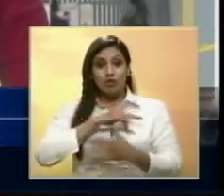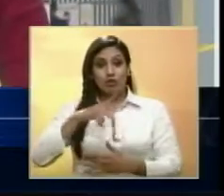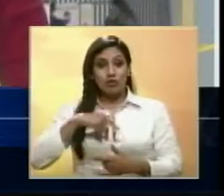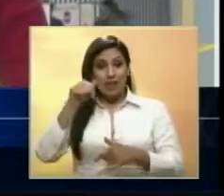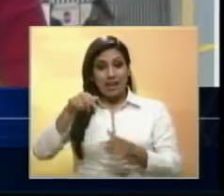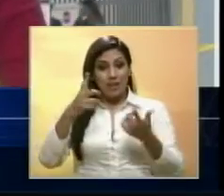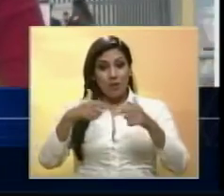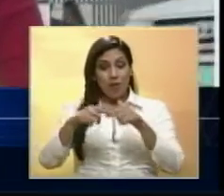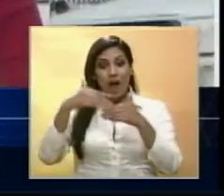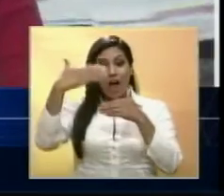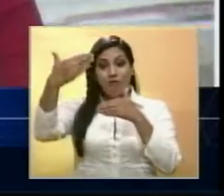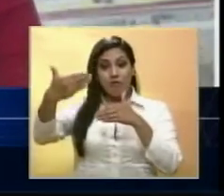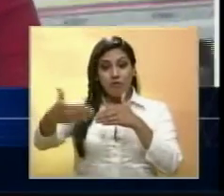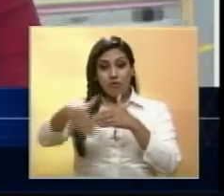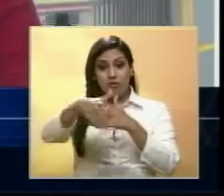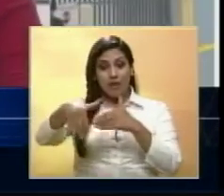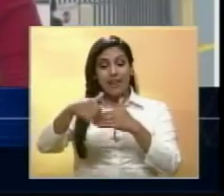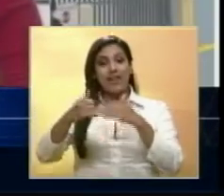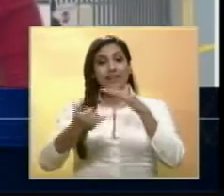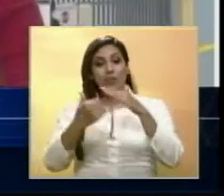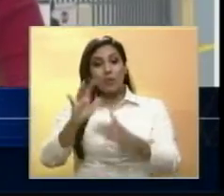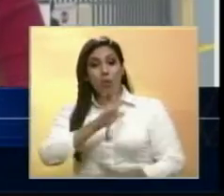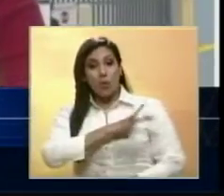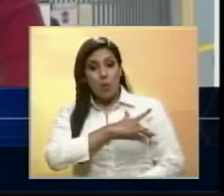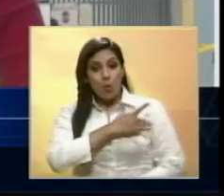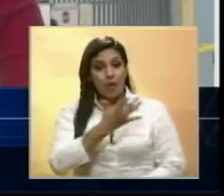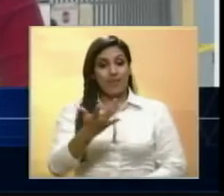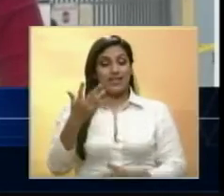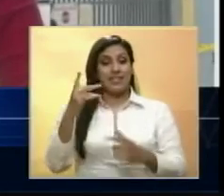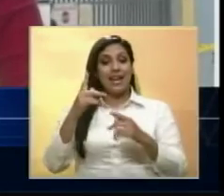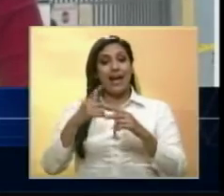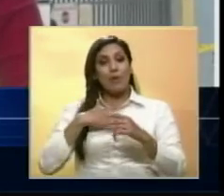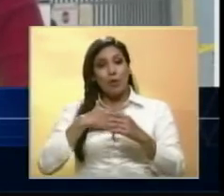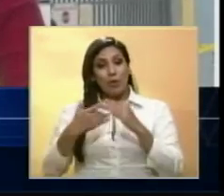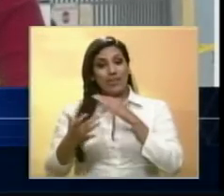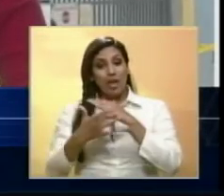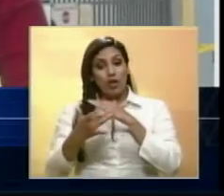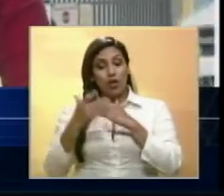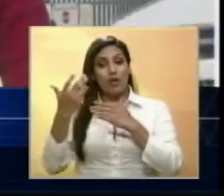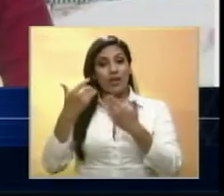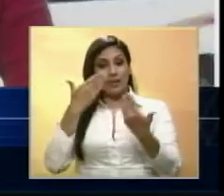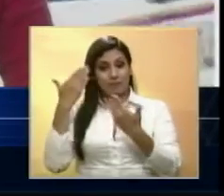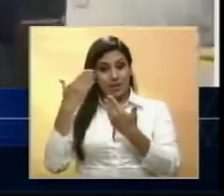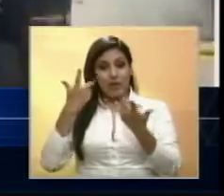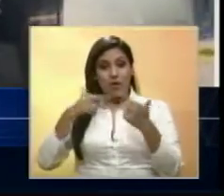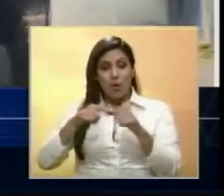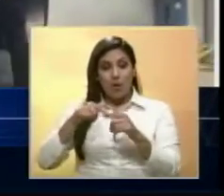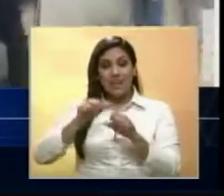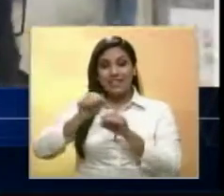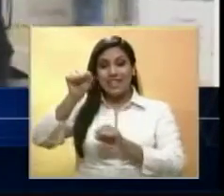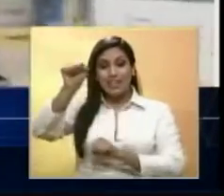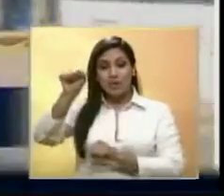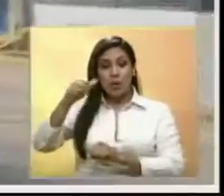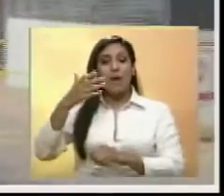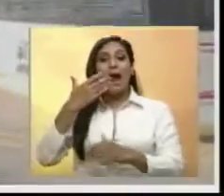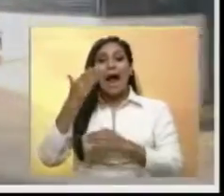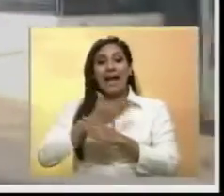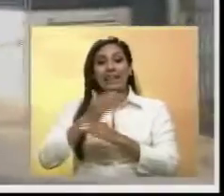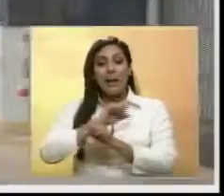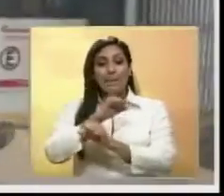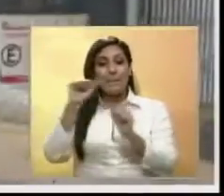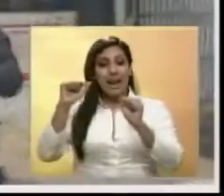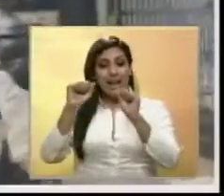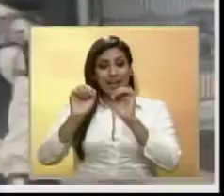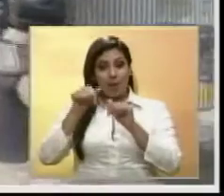nos encontramos a las afueras del Instituto Universitario de Tecnología Región Los Andes, IUT, en la ciudad de San Cristóbal, y es que a tempranas